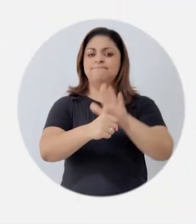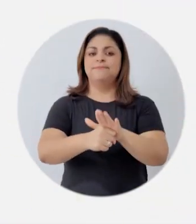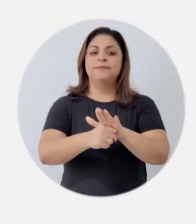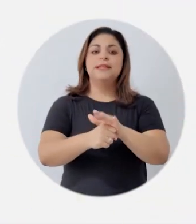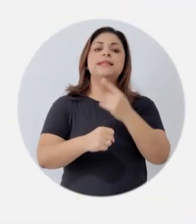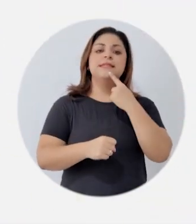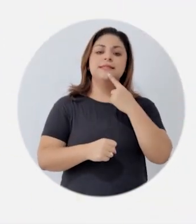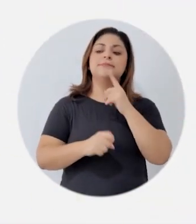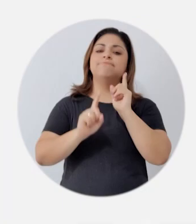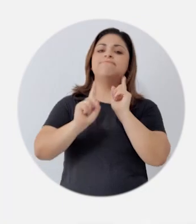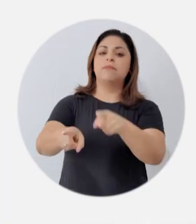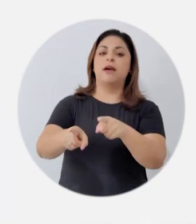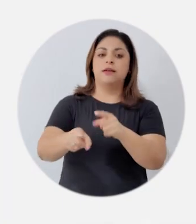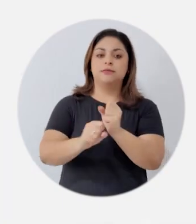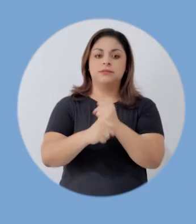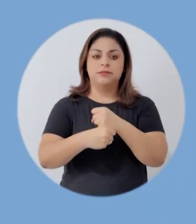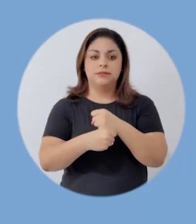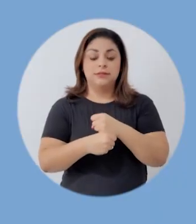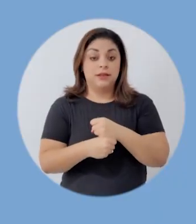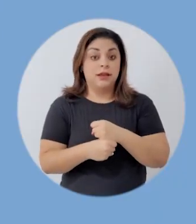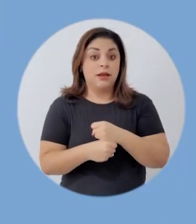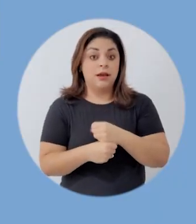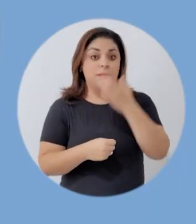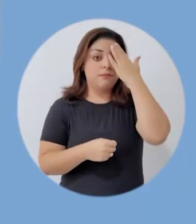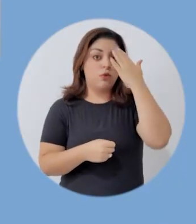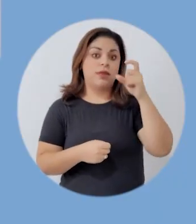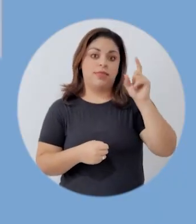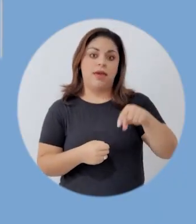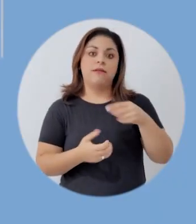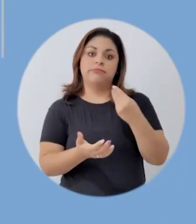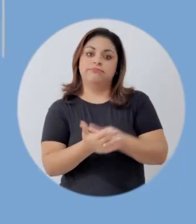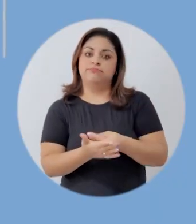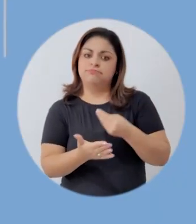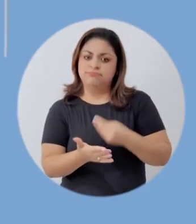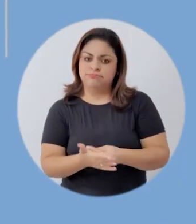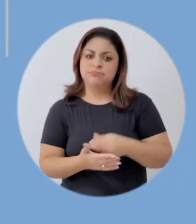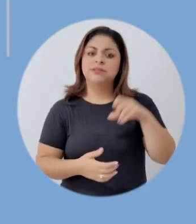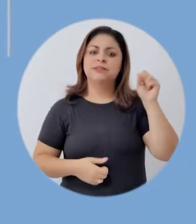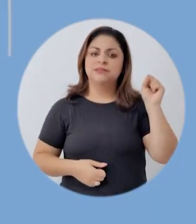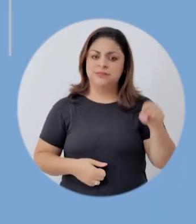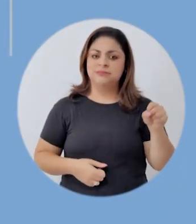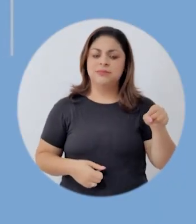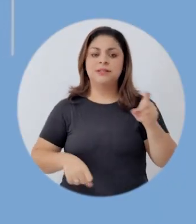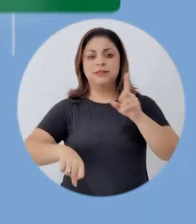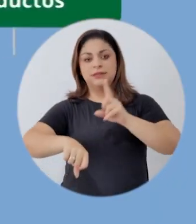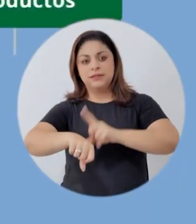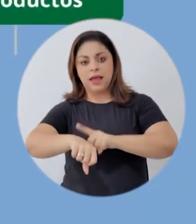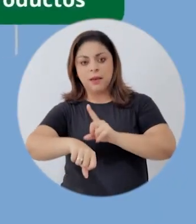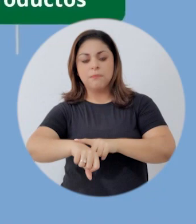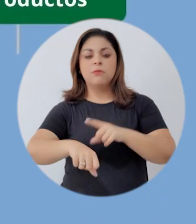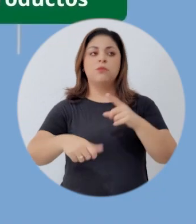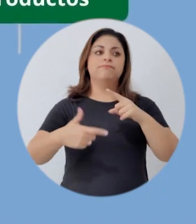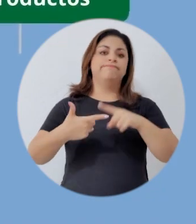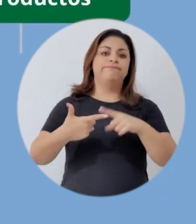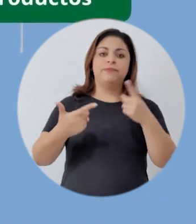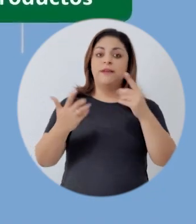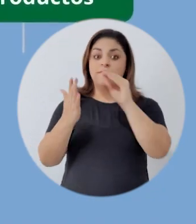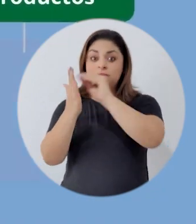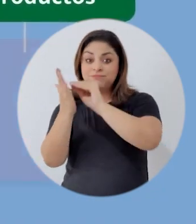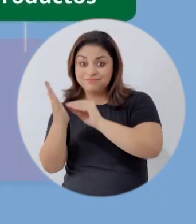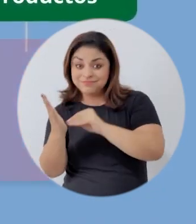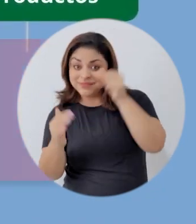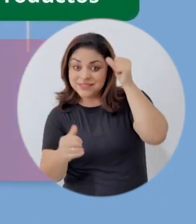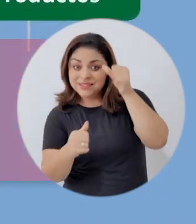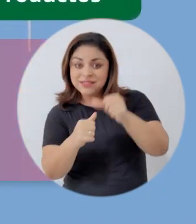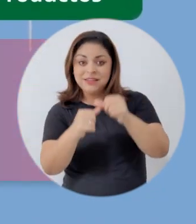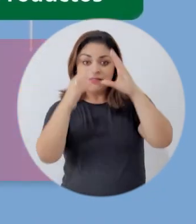qué? Es un proyecto que de una u otra forma tiene una inversión de recursos, por supuesto, de tiempo, de levantamiento de información. Entonces, lo